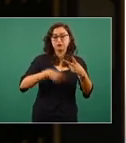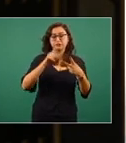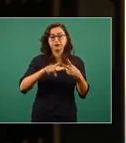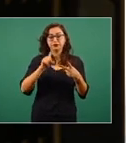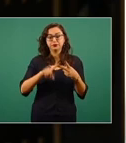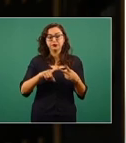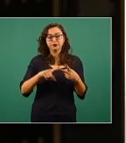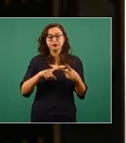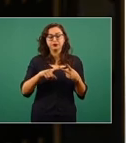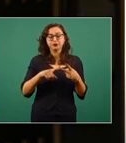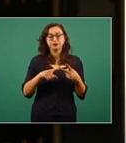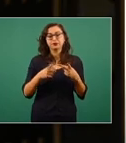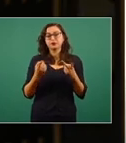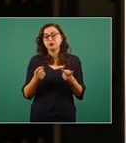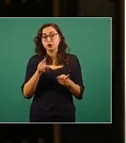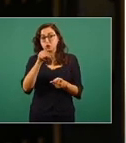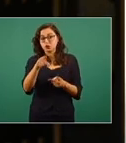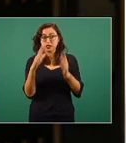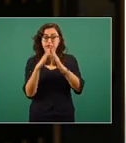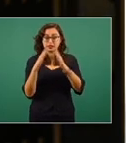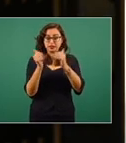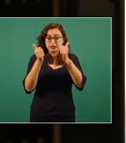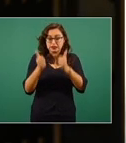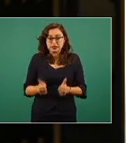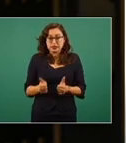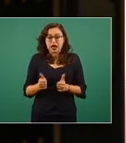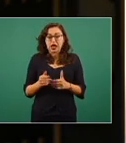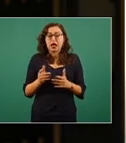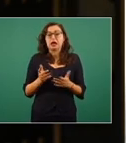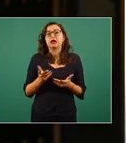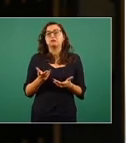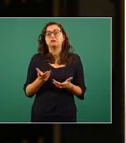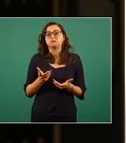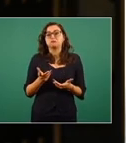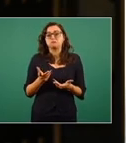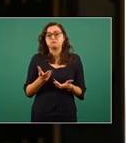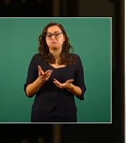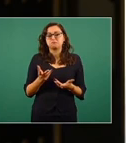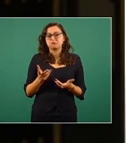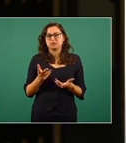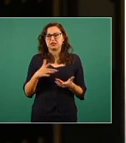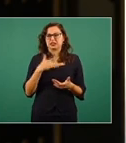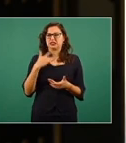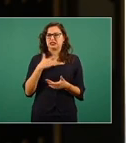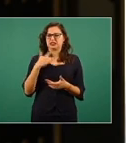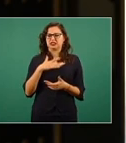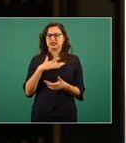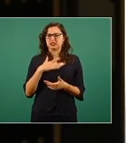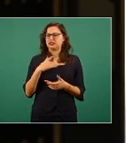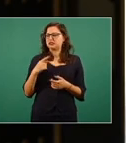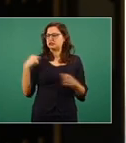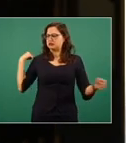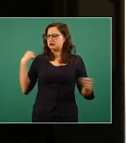va a encontrar es política de la buena, con toques casi nerudianos de